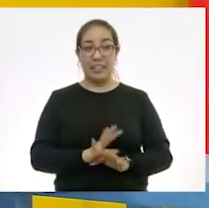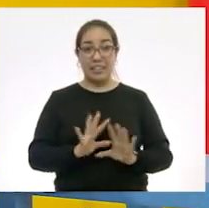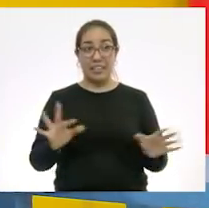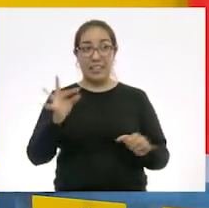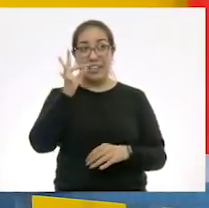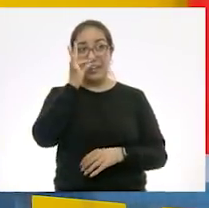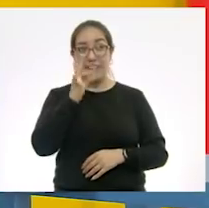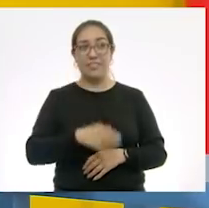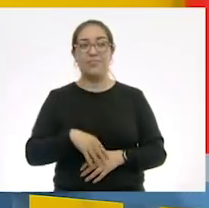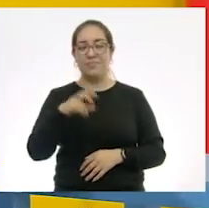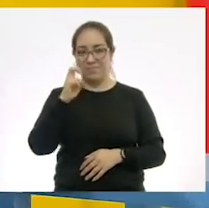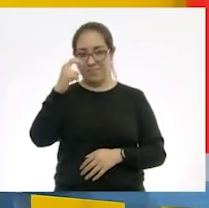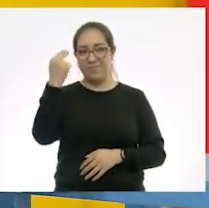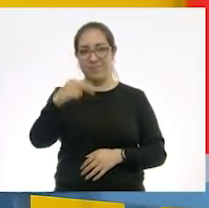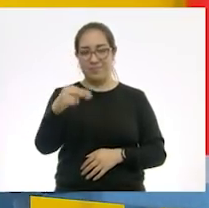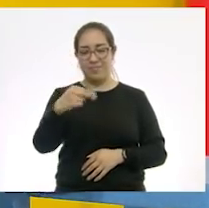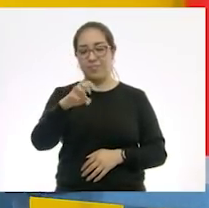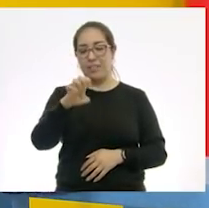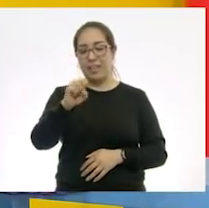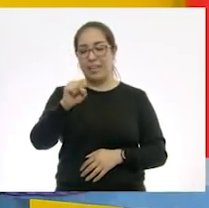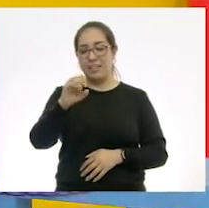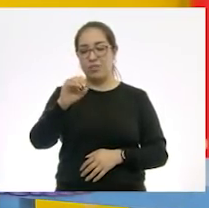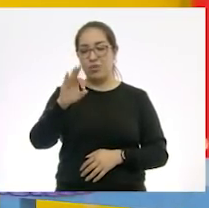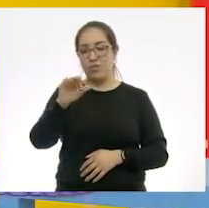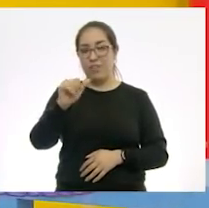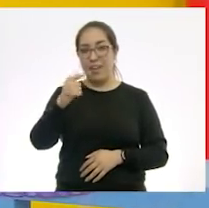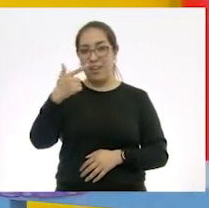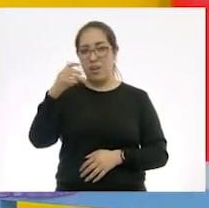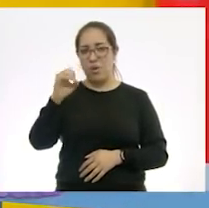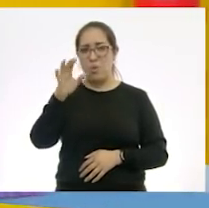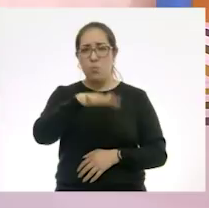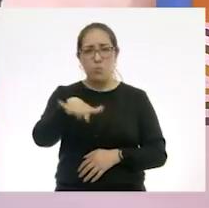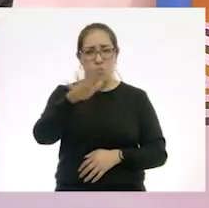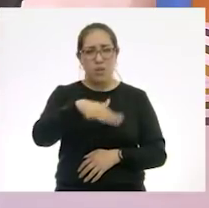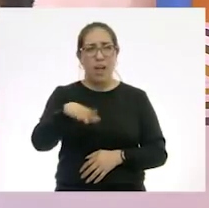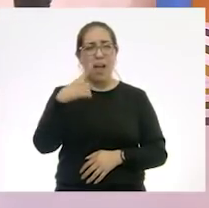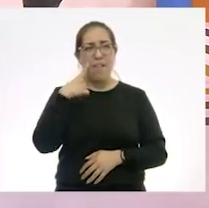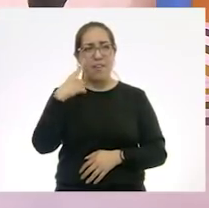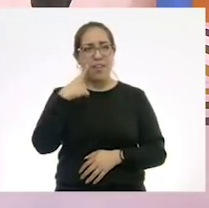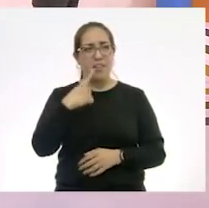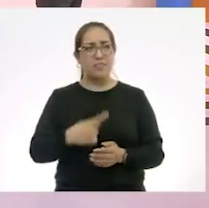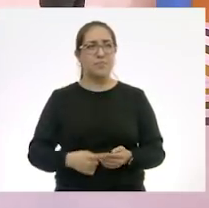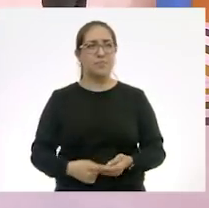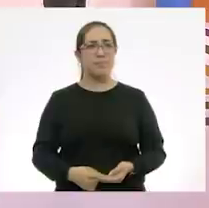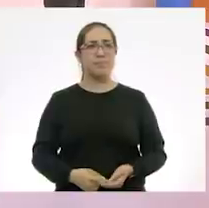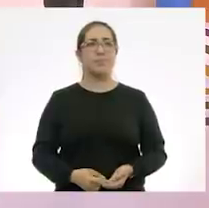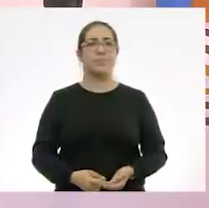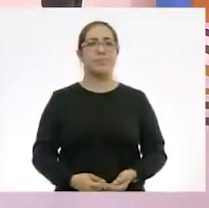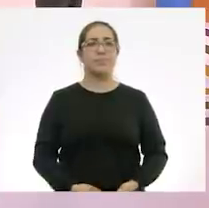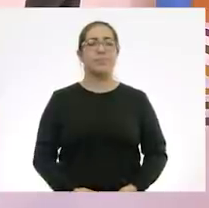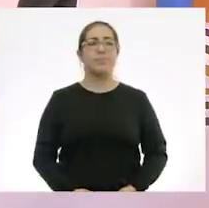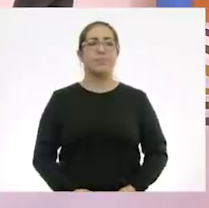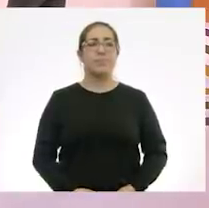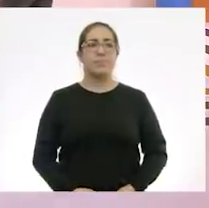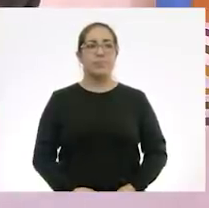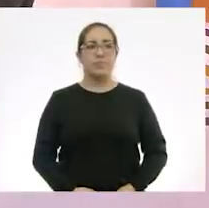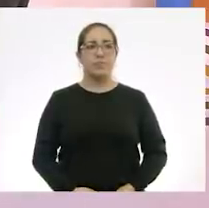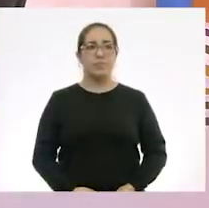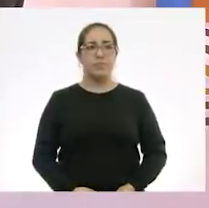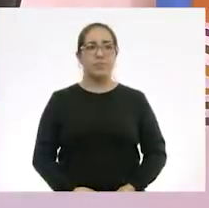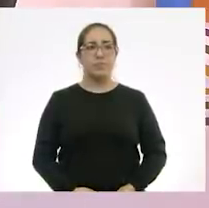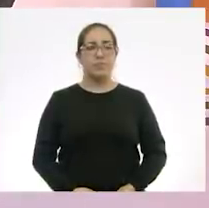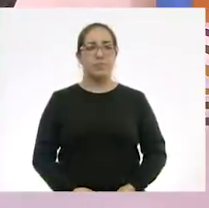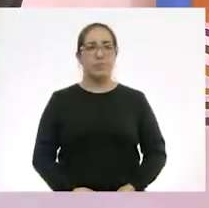sabes. El esófago. Muy bien. Vamos a buscarlo. Uy, va a estar muy delgadito. Sí, es cierto. A ver,